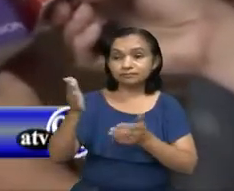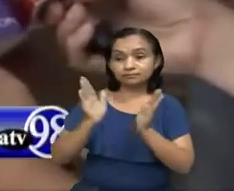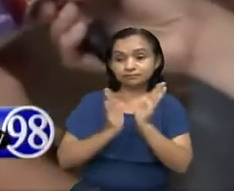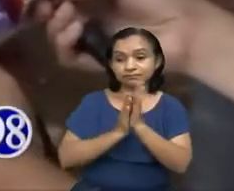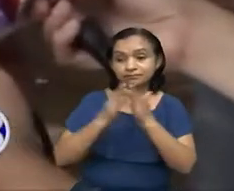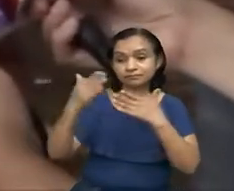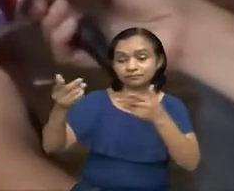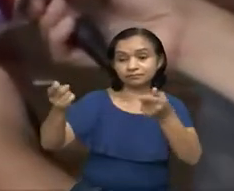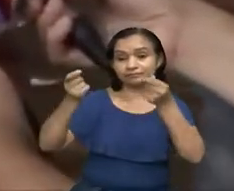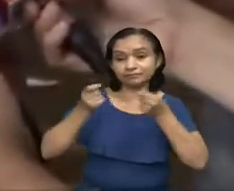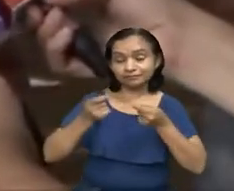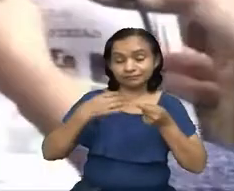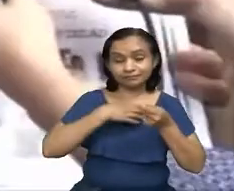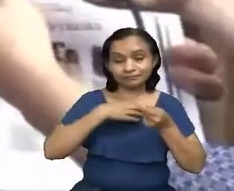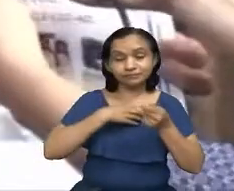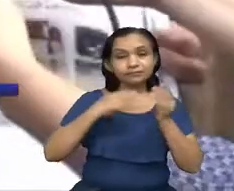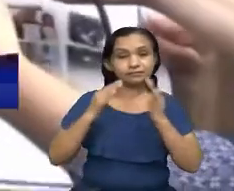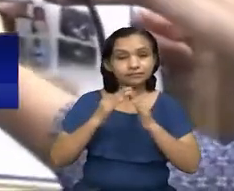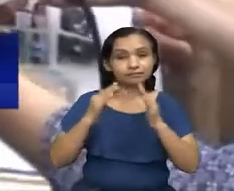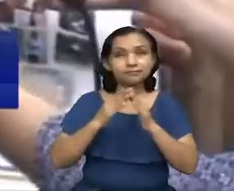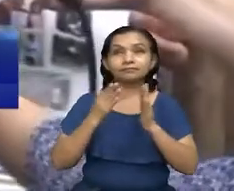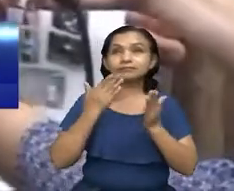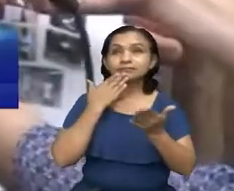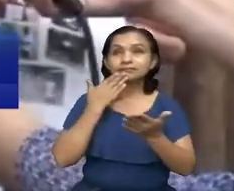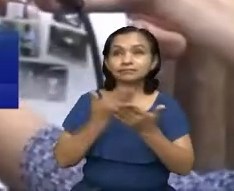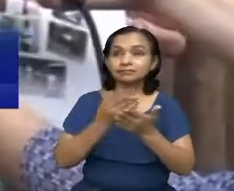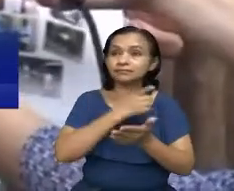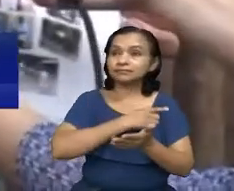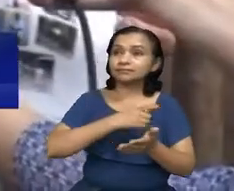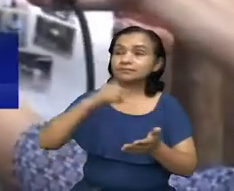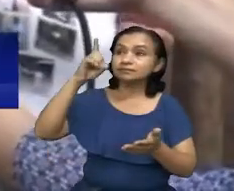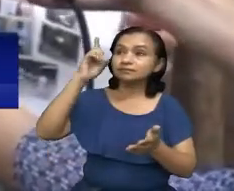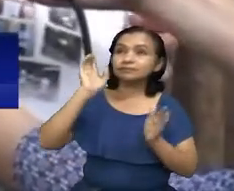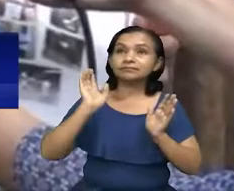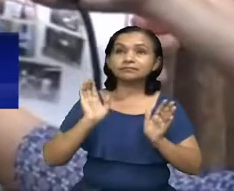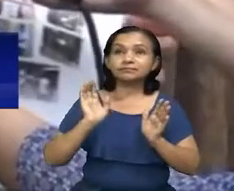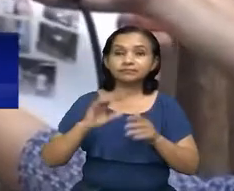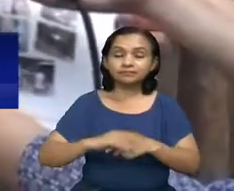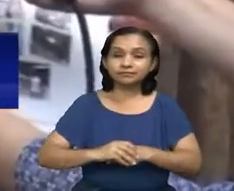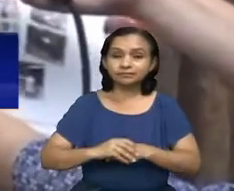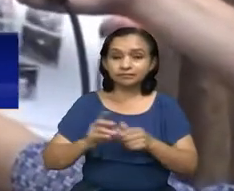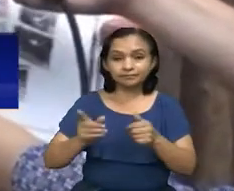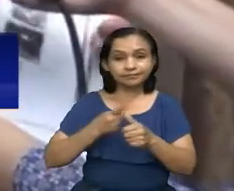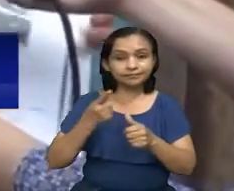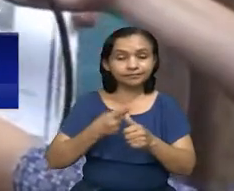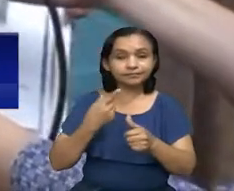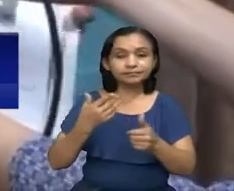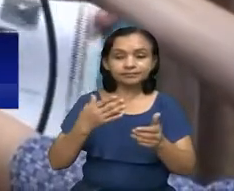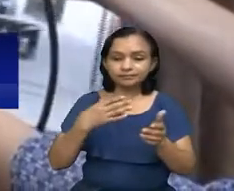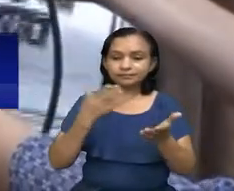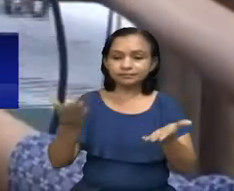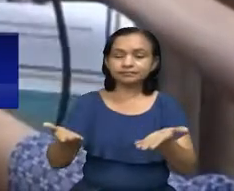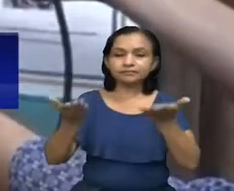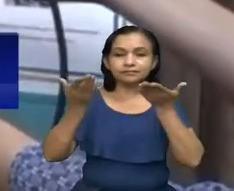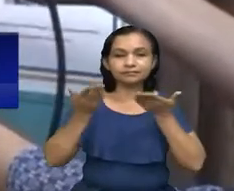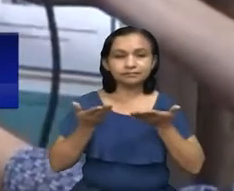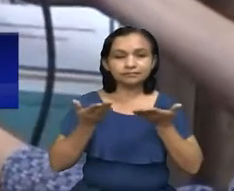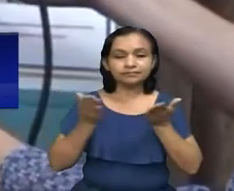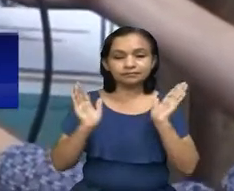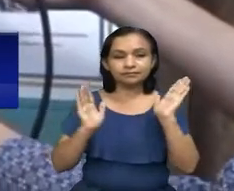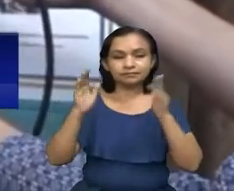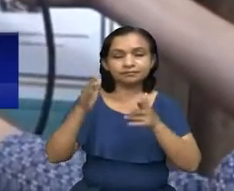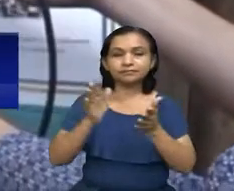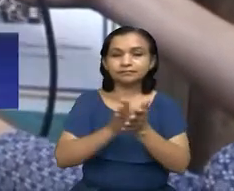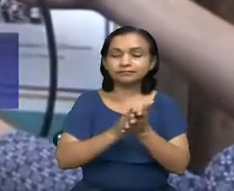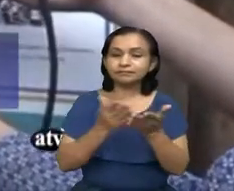mi título de mi propiedad. Y le doy gracias a Dios primeramente porque estamos recibiendo este título